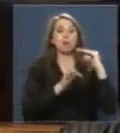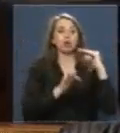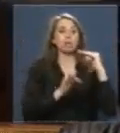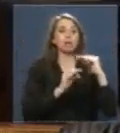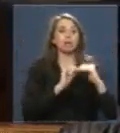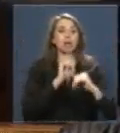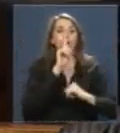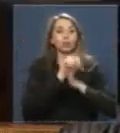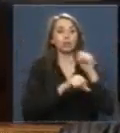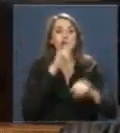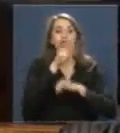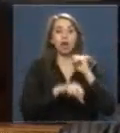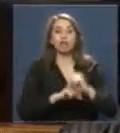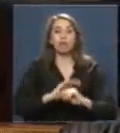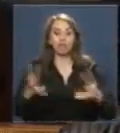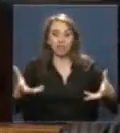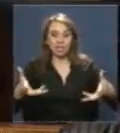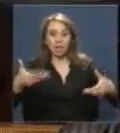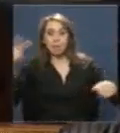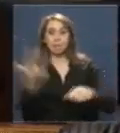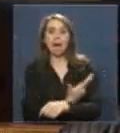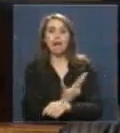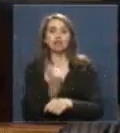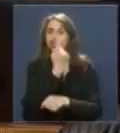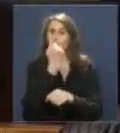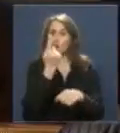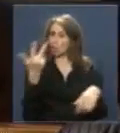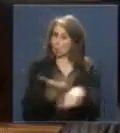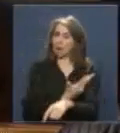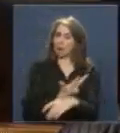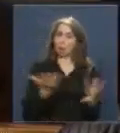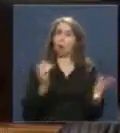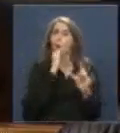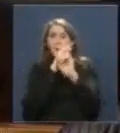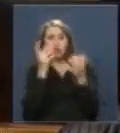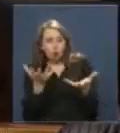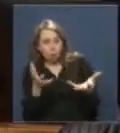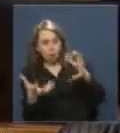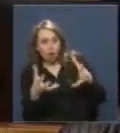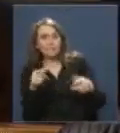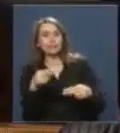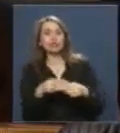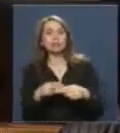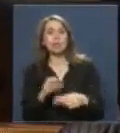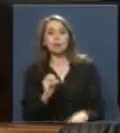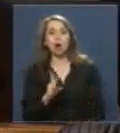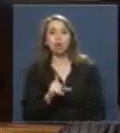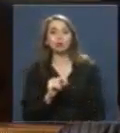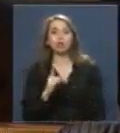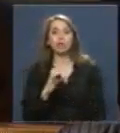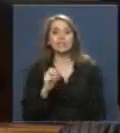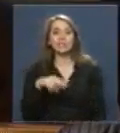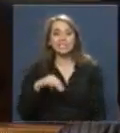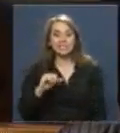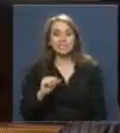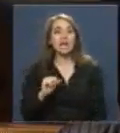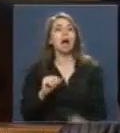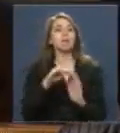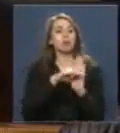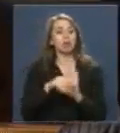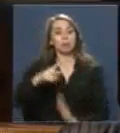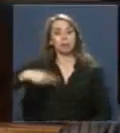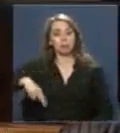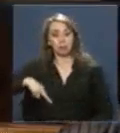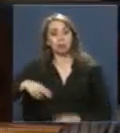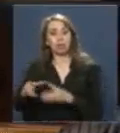año y tanto, o dos, y después se echan a perder misteriosamente. Esa es la obsolescencia programada. Con mi equipo estamos preparando un